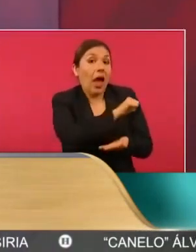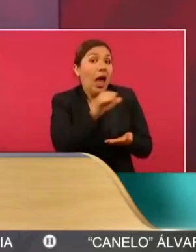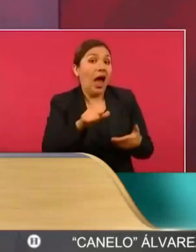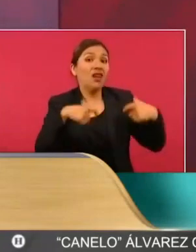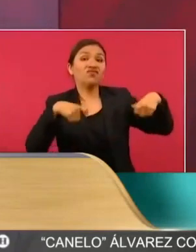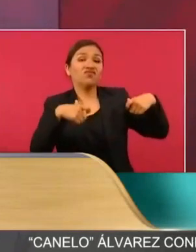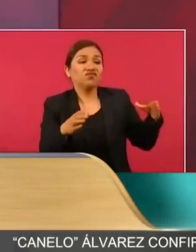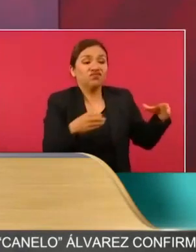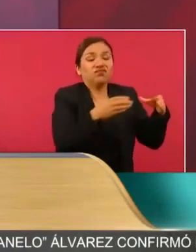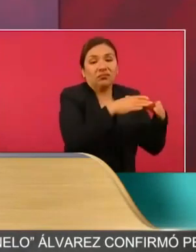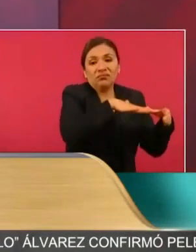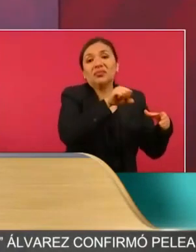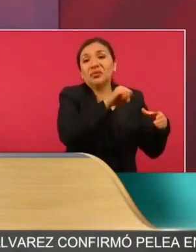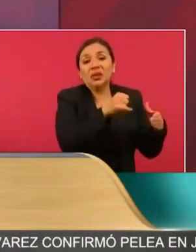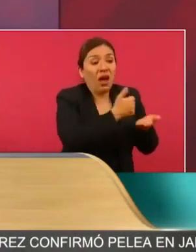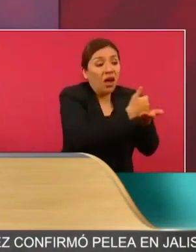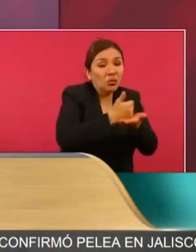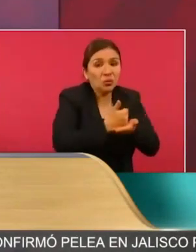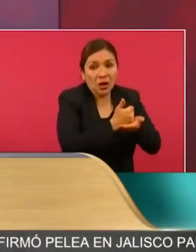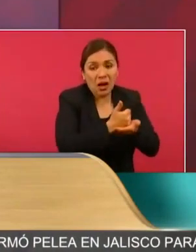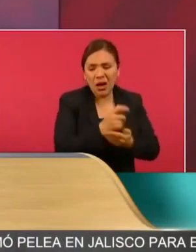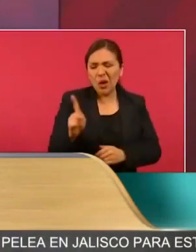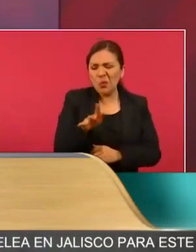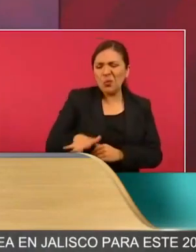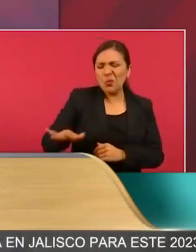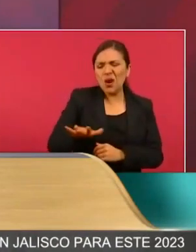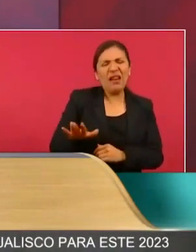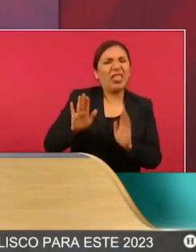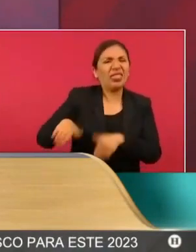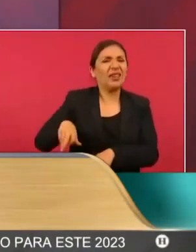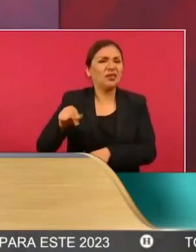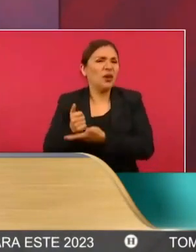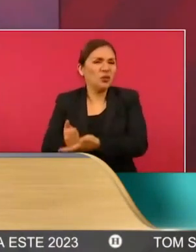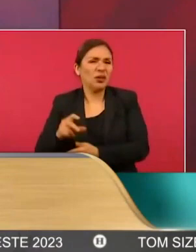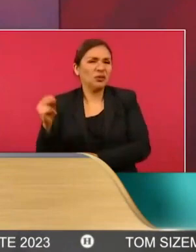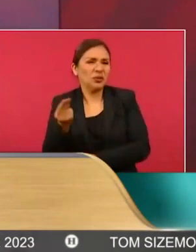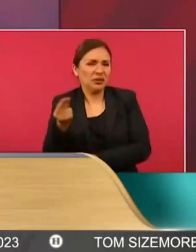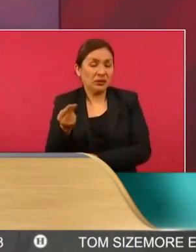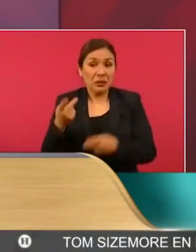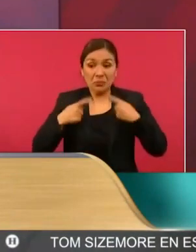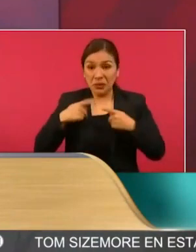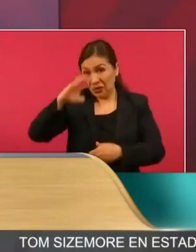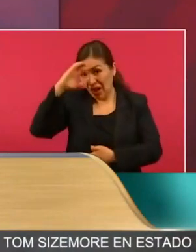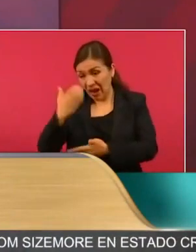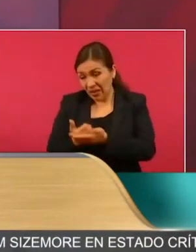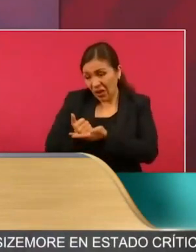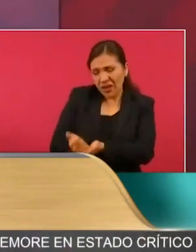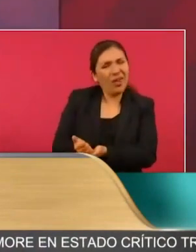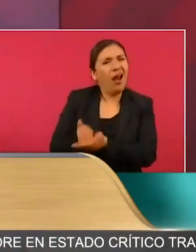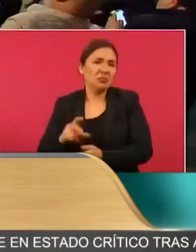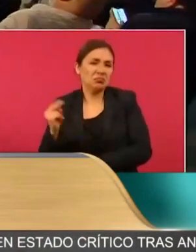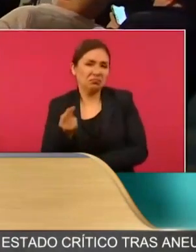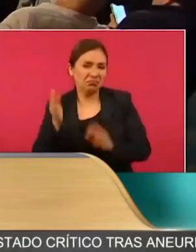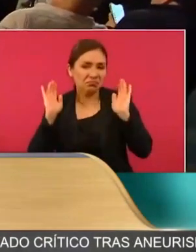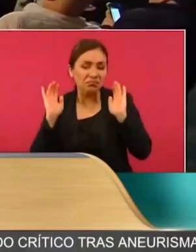élites no el pueblo no el pueblo católico no al pueblo